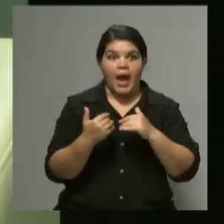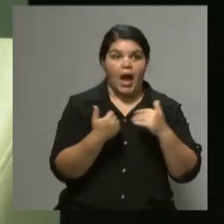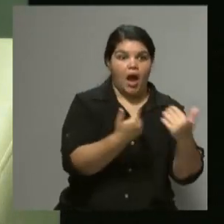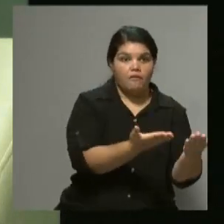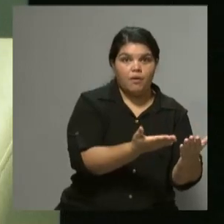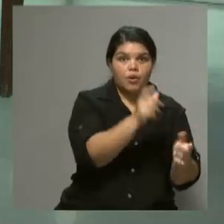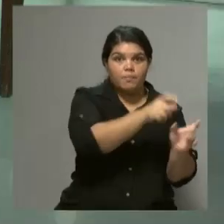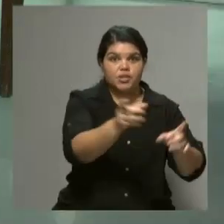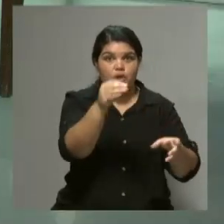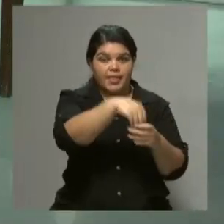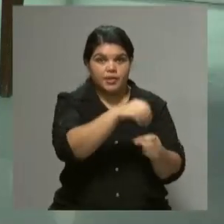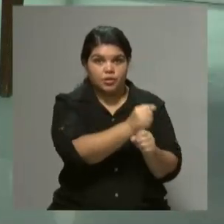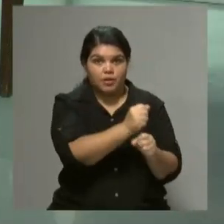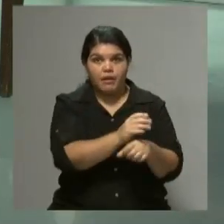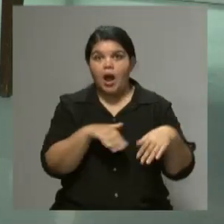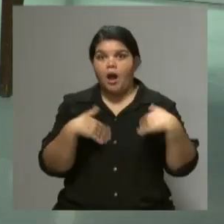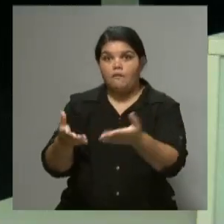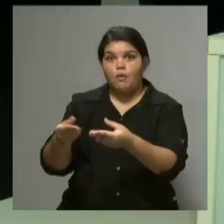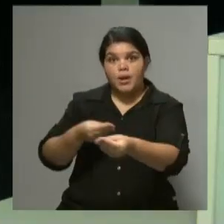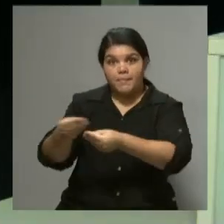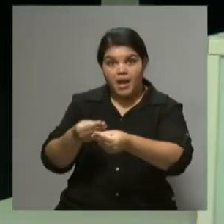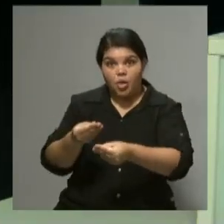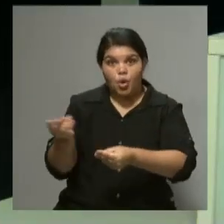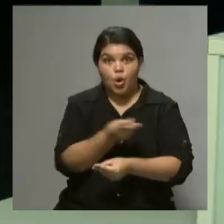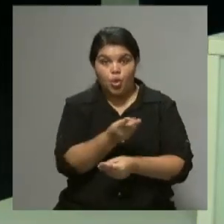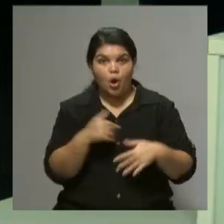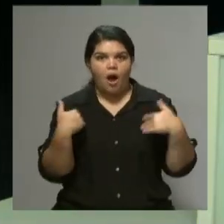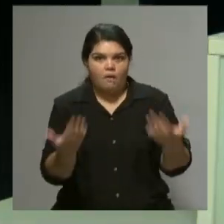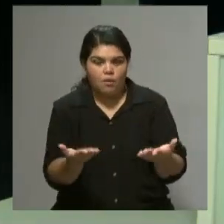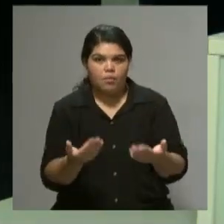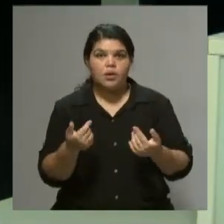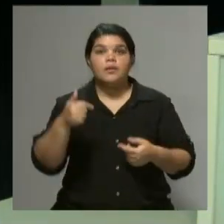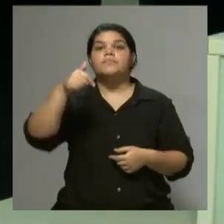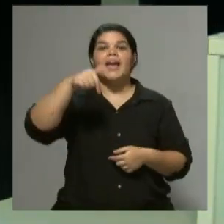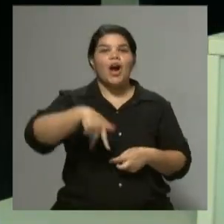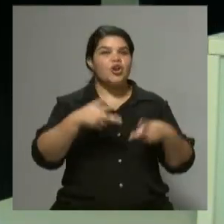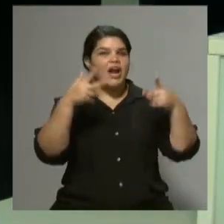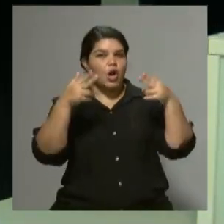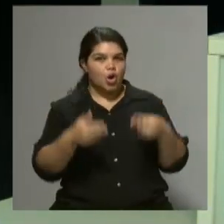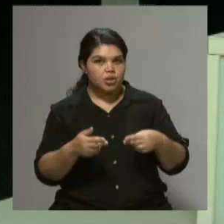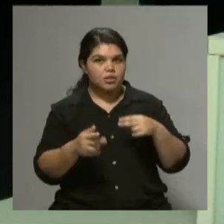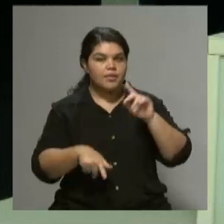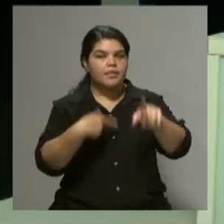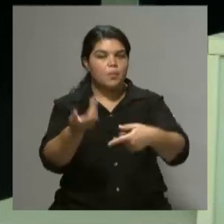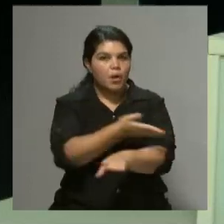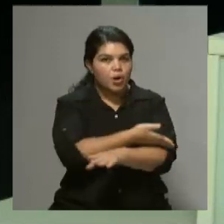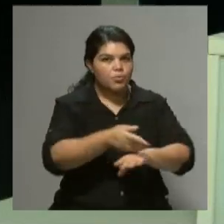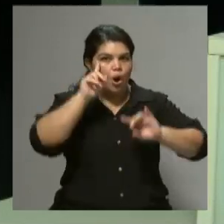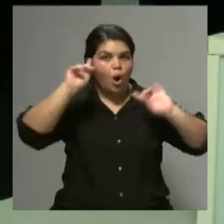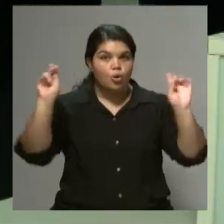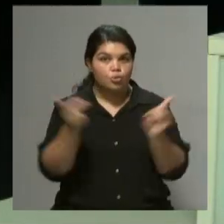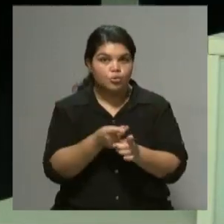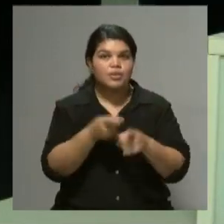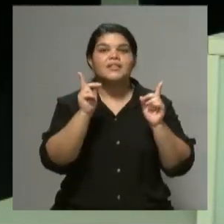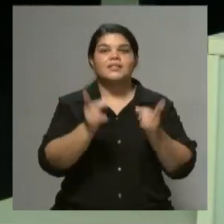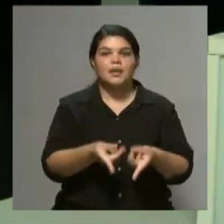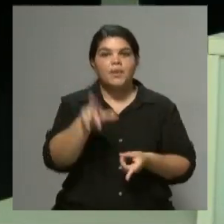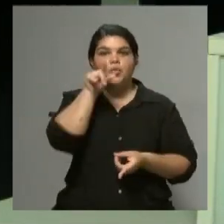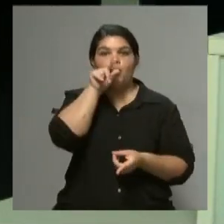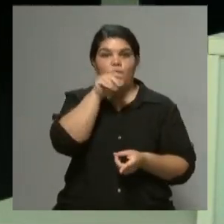mejorar. Bueno, Ana Paula, vamos a ir al último corte, ya regresamos y ya venimos con el último bloque, con algunas conclusiones y algunos tweets